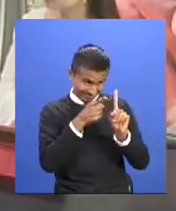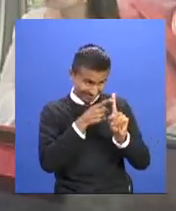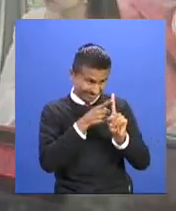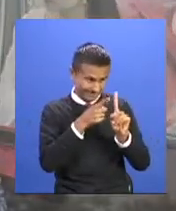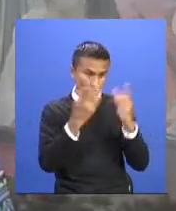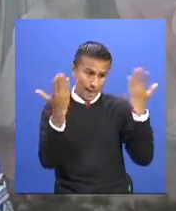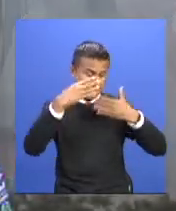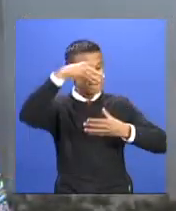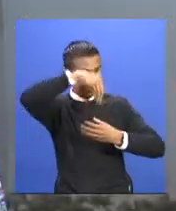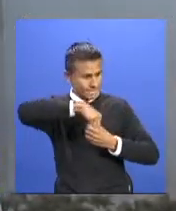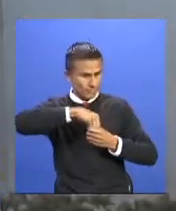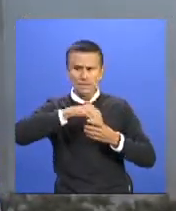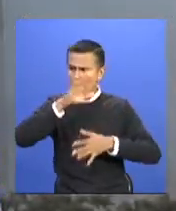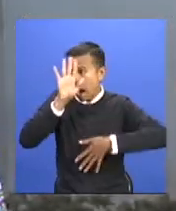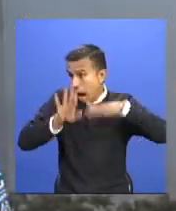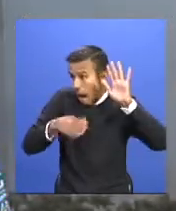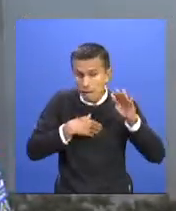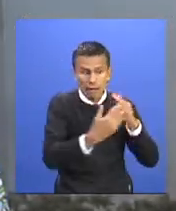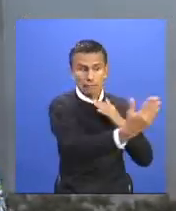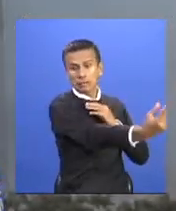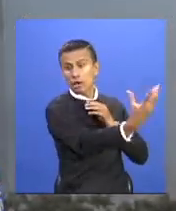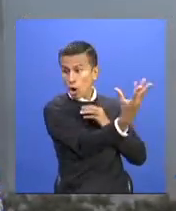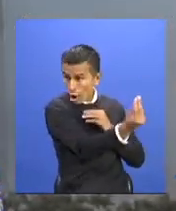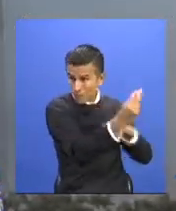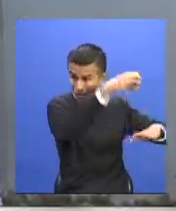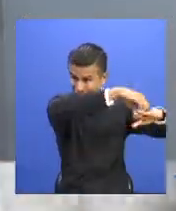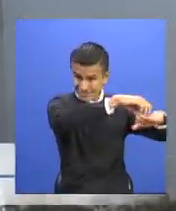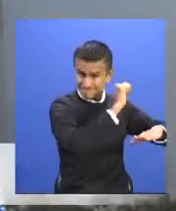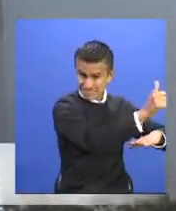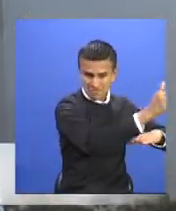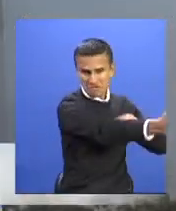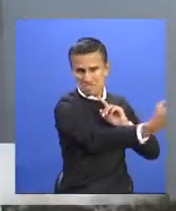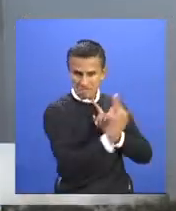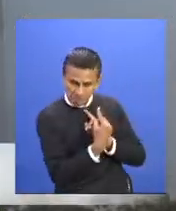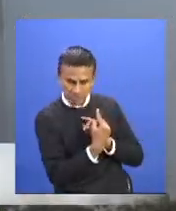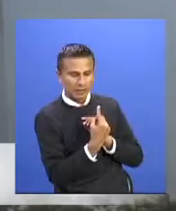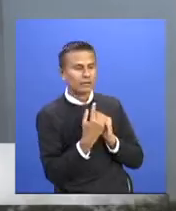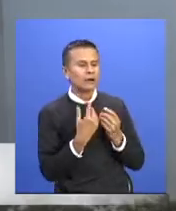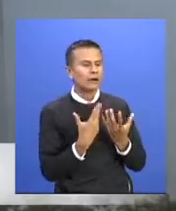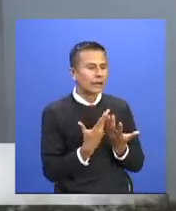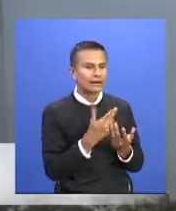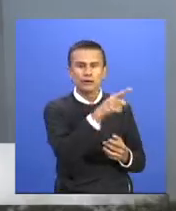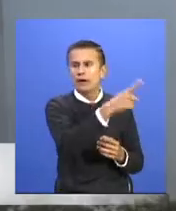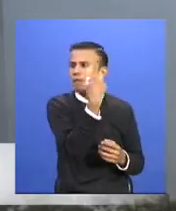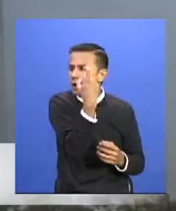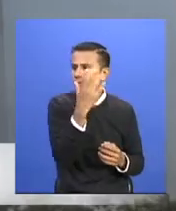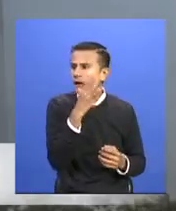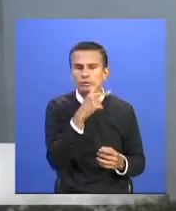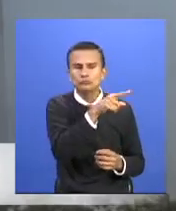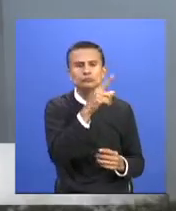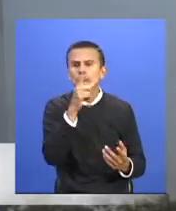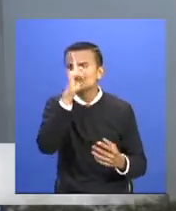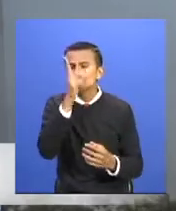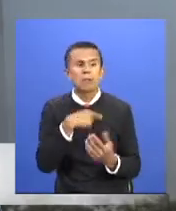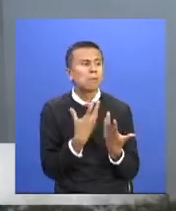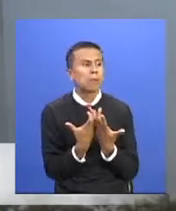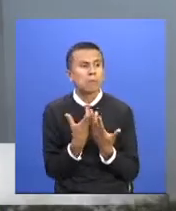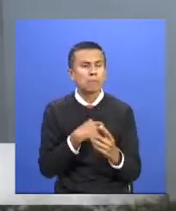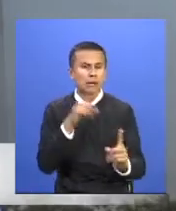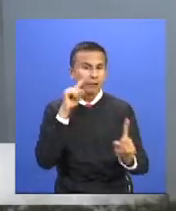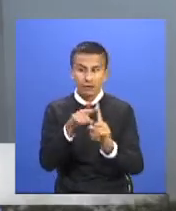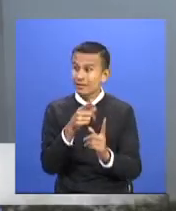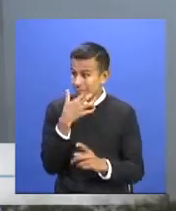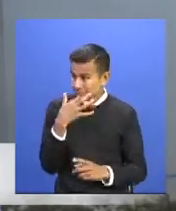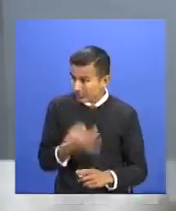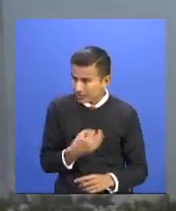interna. Muchísimas veces a uno lo consultan y no tienen el insumo básico que es, por ejemplo, tener una misión o una visión.